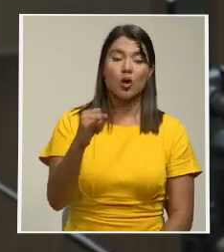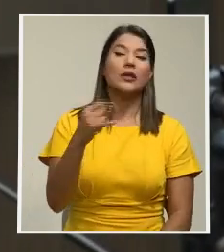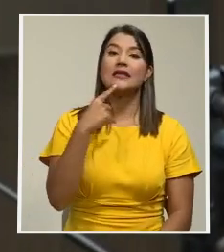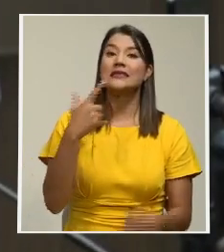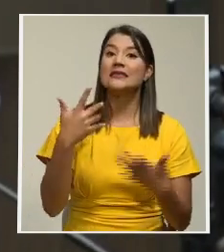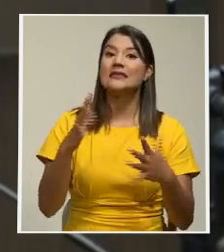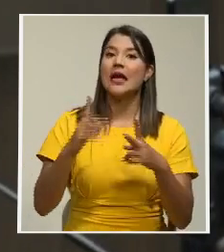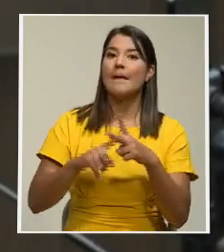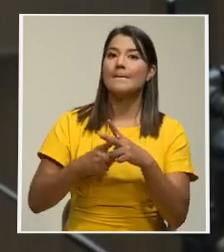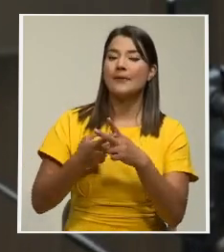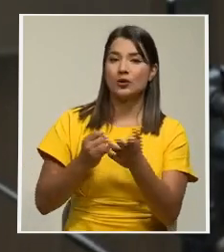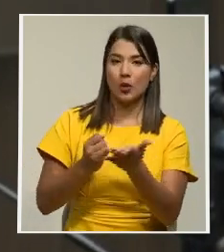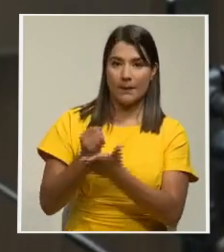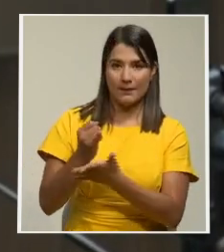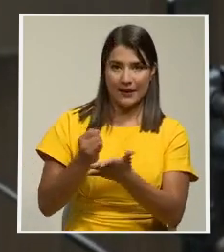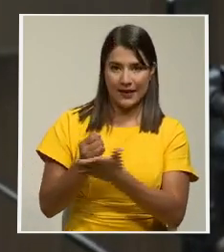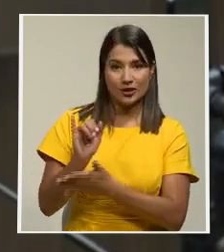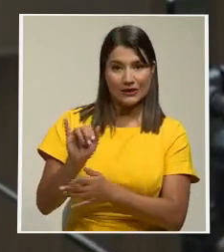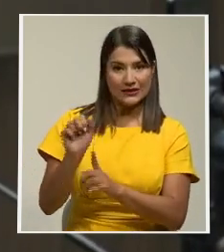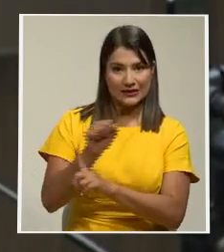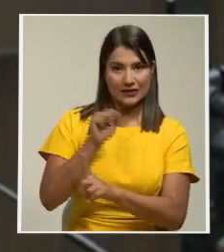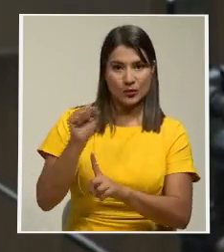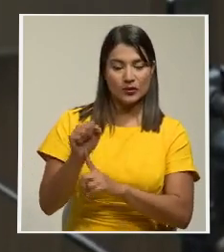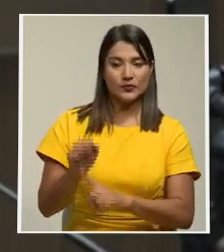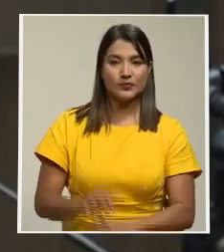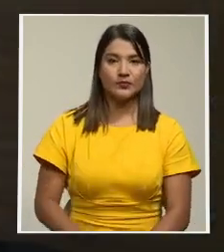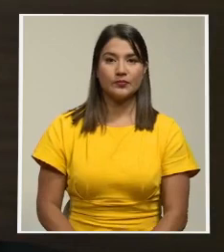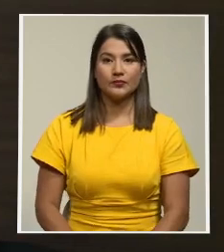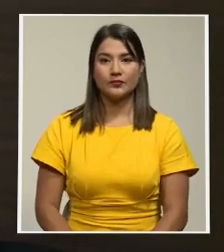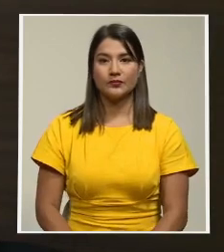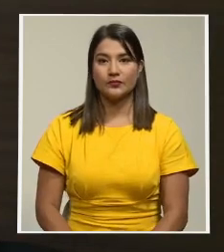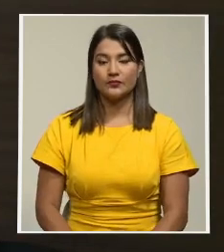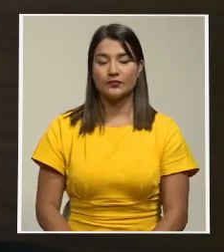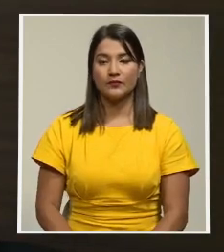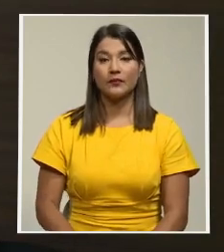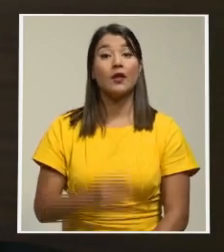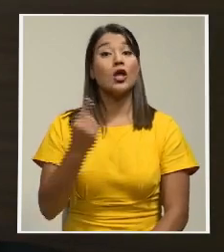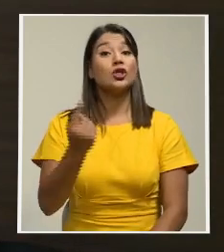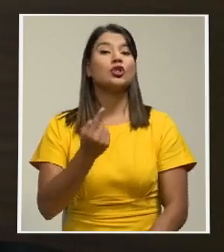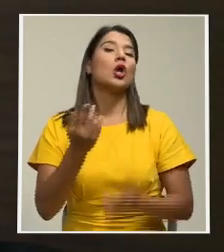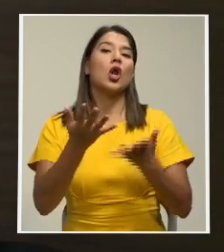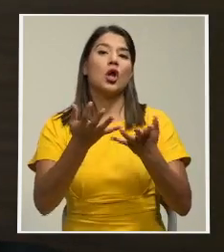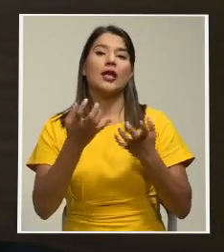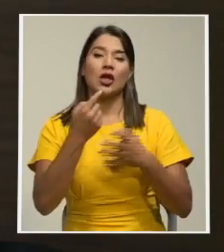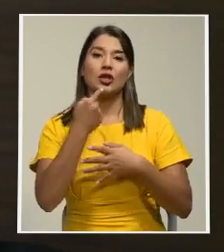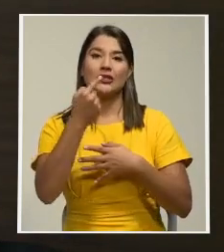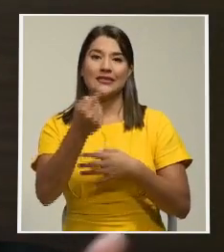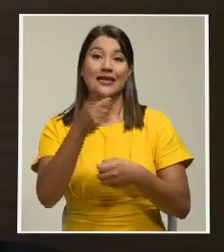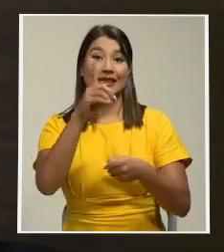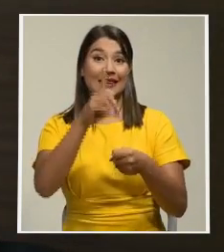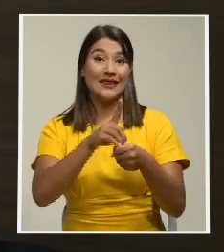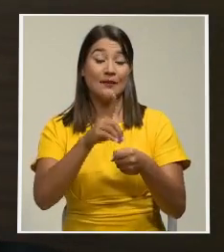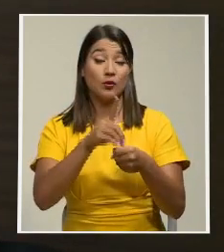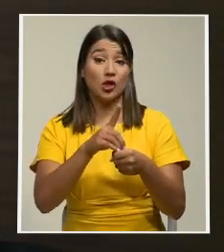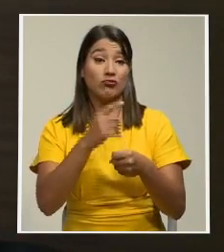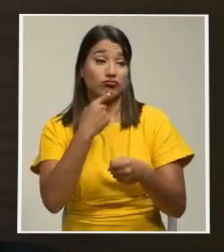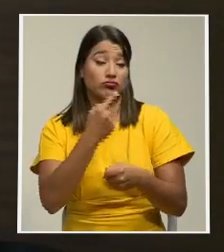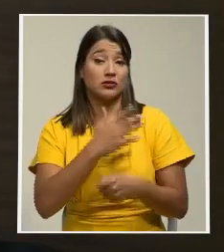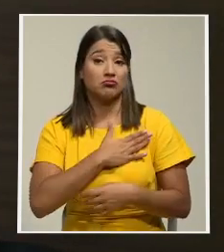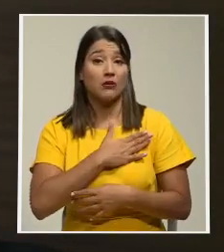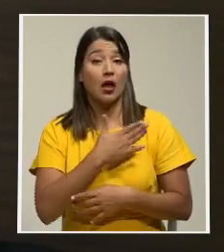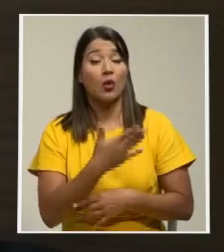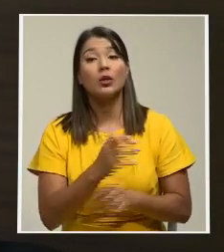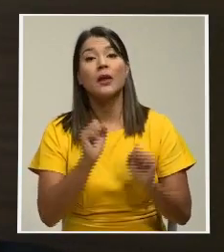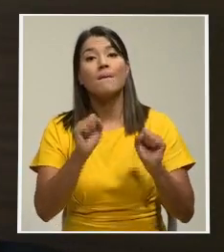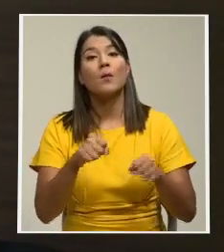se encuentra investigando esta situación. Bueno, nada más decirles que el legislador asegura estar anuente a